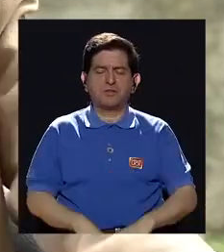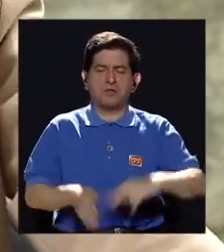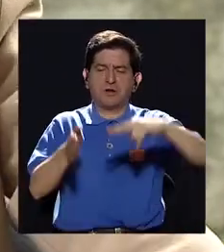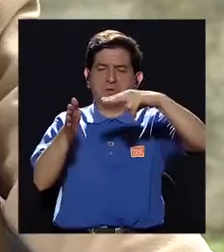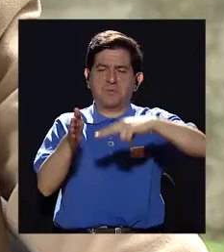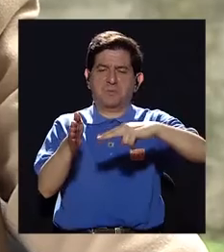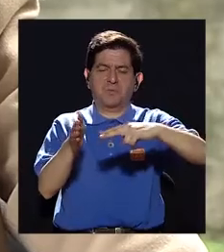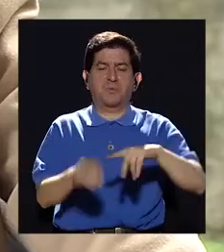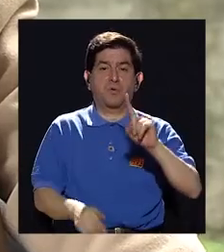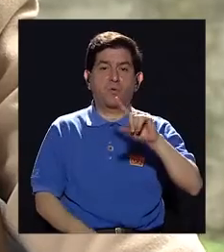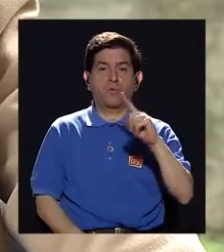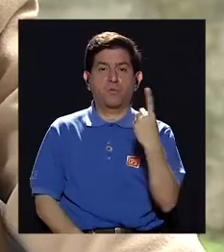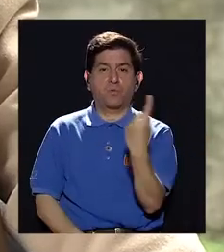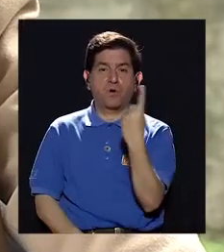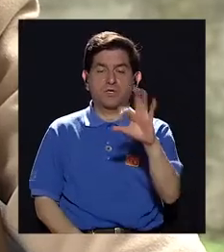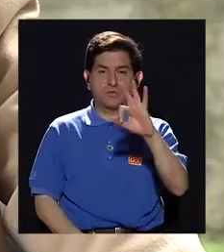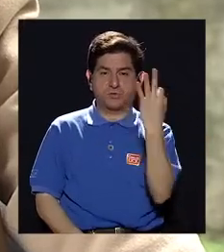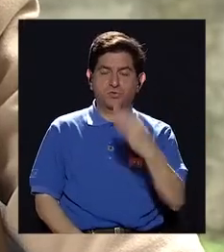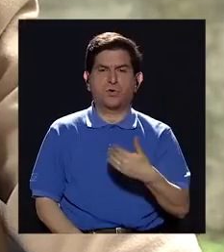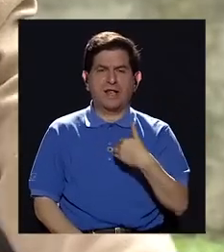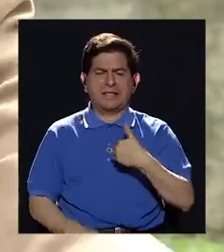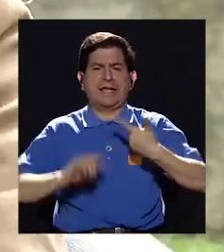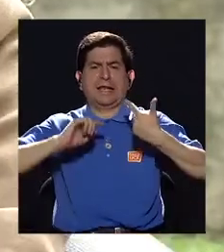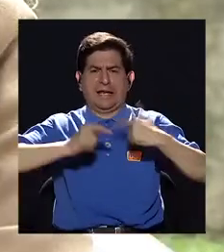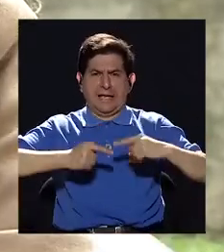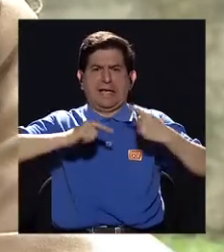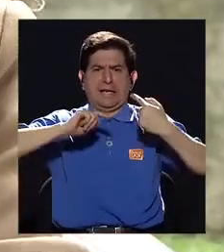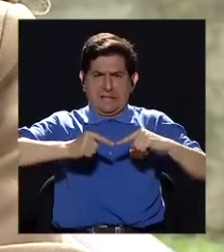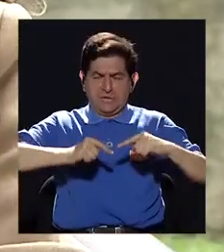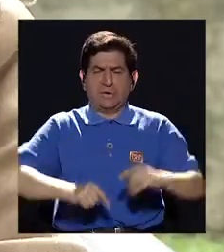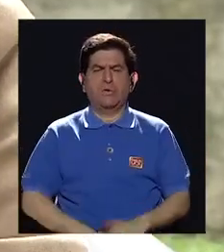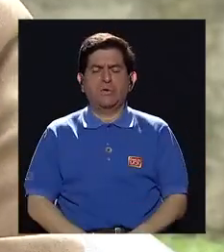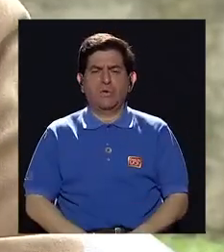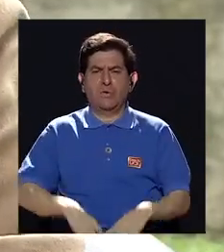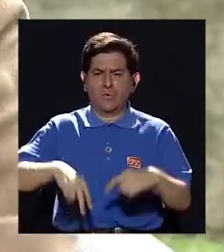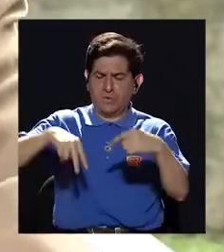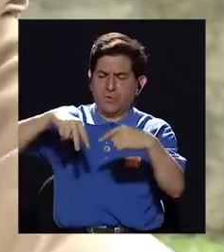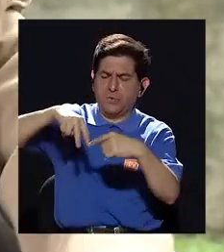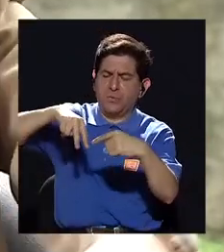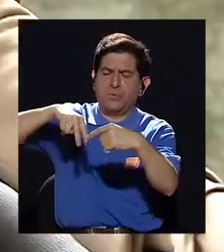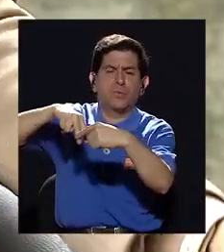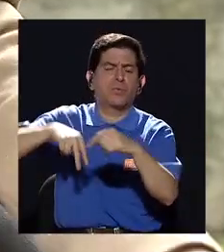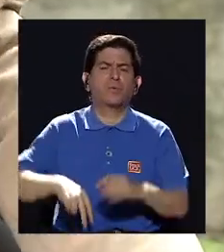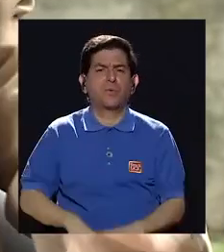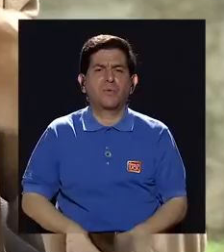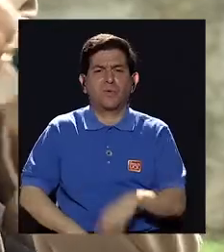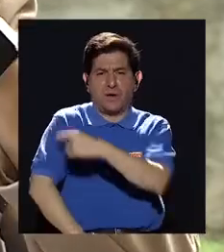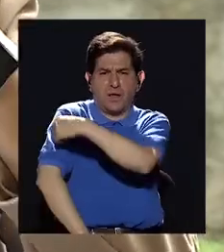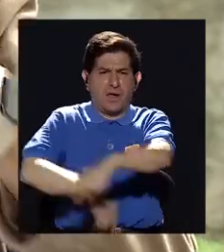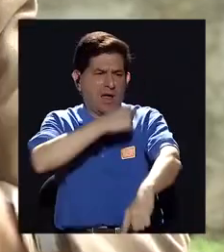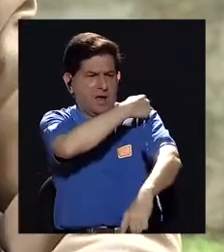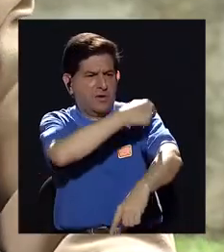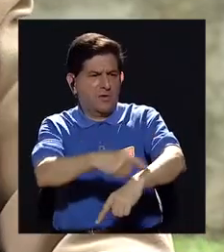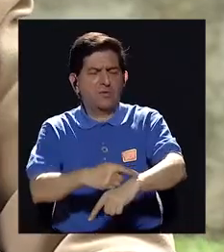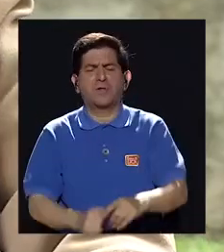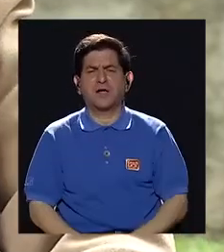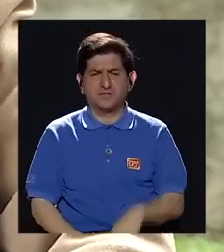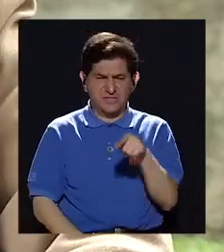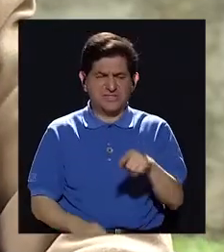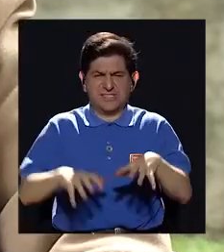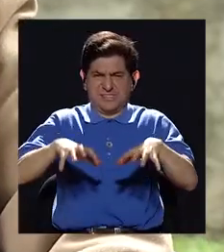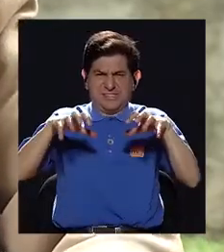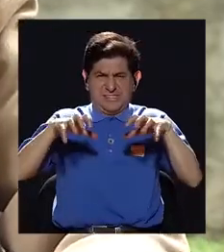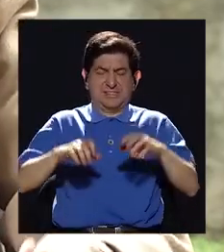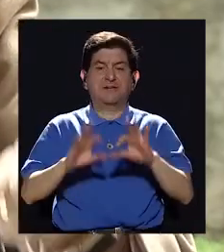acostados en una sola posición, vamos a tener mucho dolor en las pantorrillas, en los brazos, vamos a tener tensión. Entonces